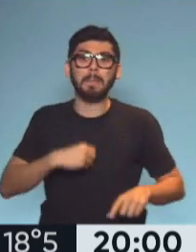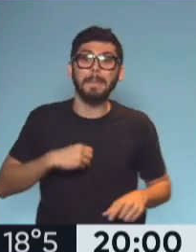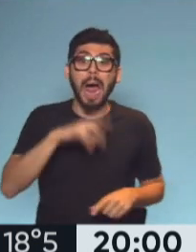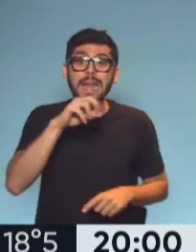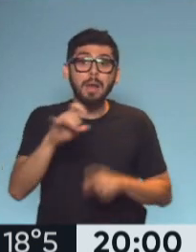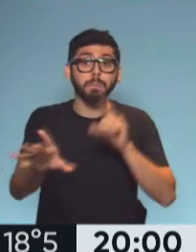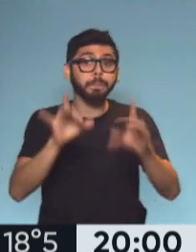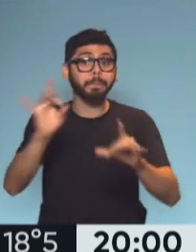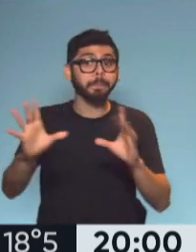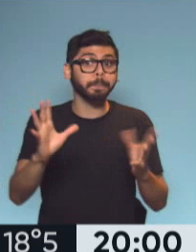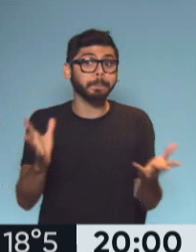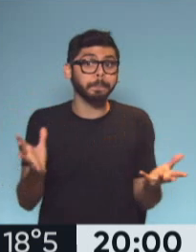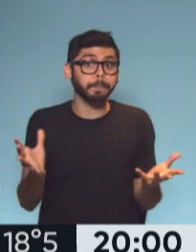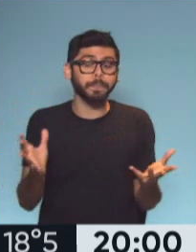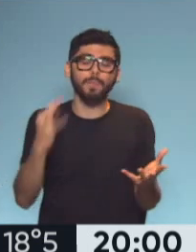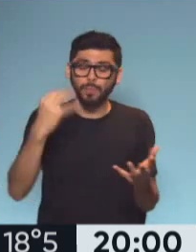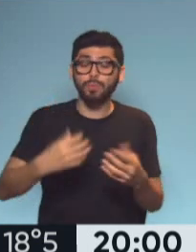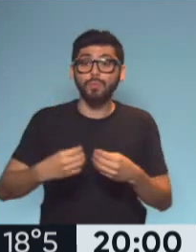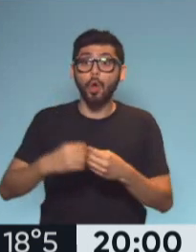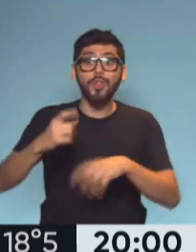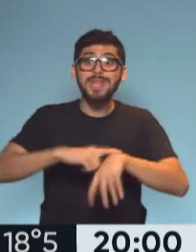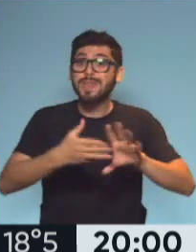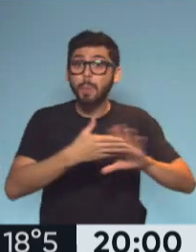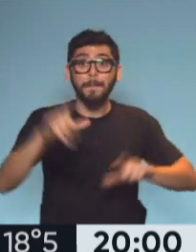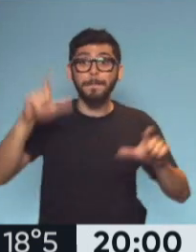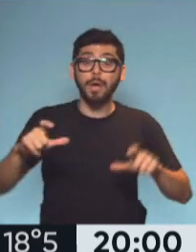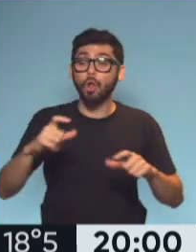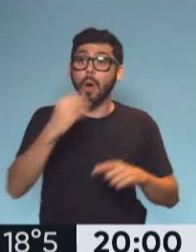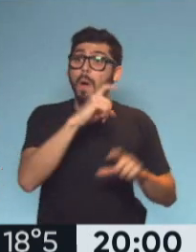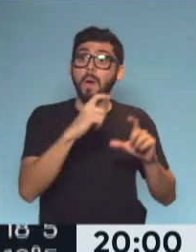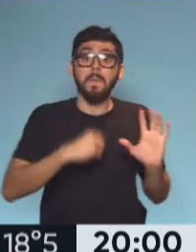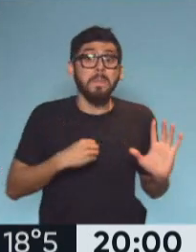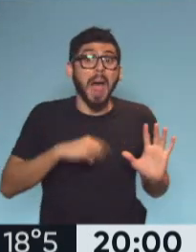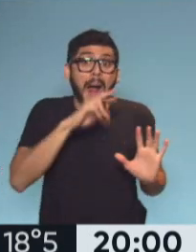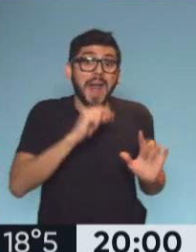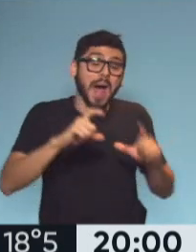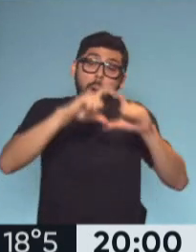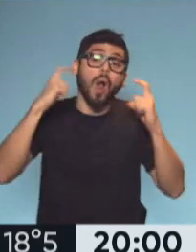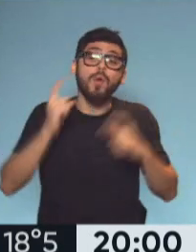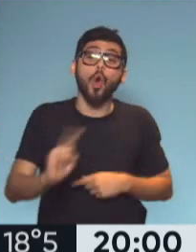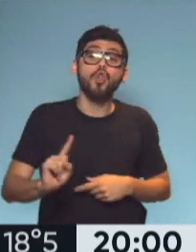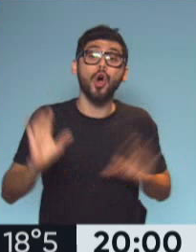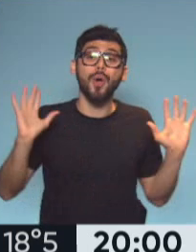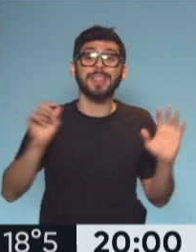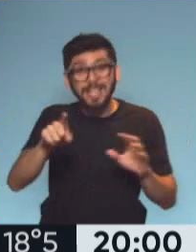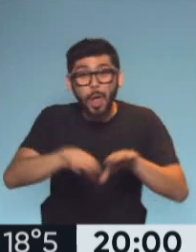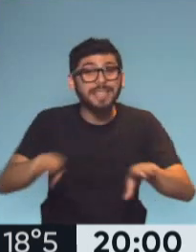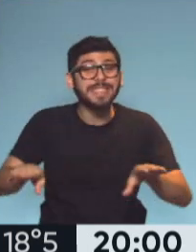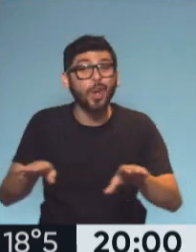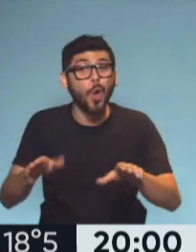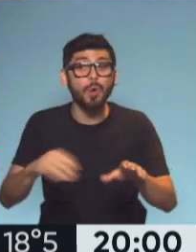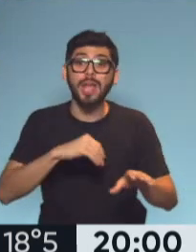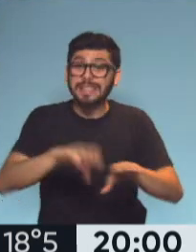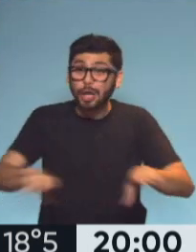mundo pacientes enfermos que contagian sin barbijo. Un problema que tienen los chicos, porque los chicos no tienen síntomas, los